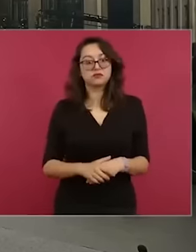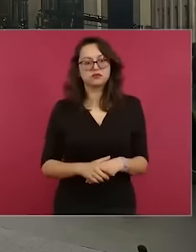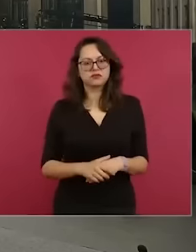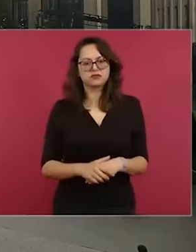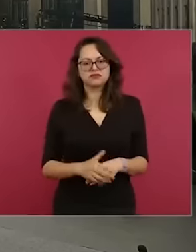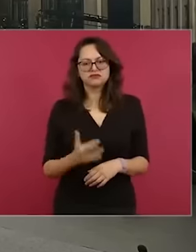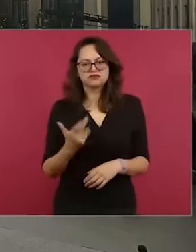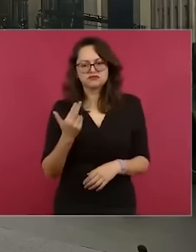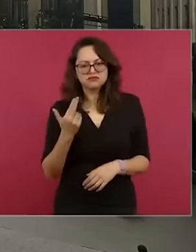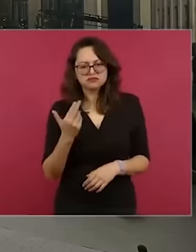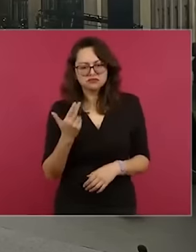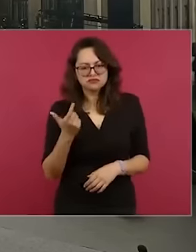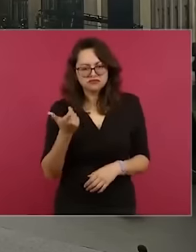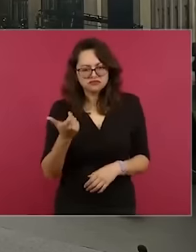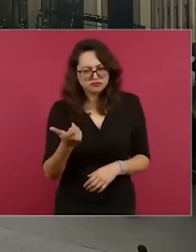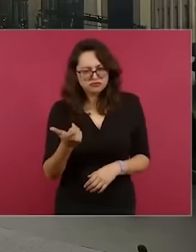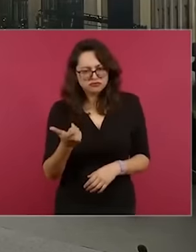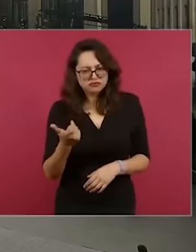pesos, no.